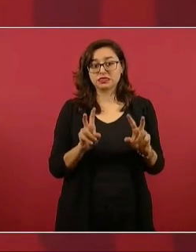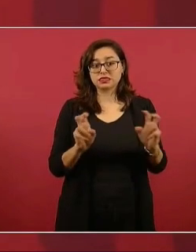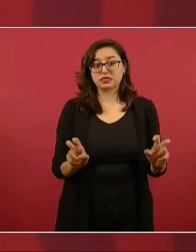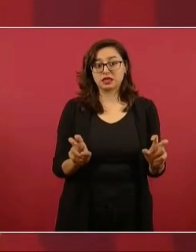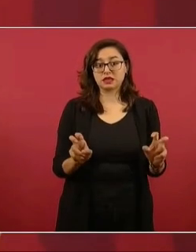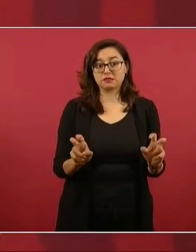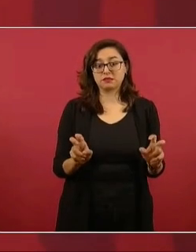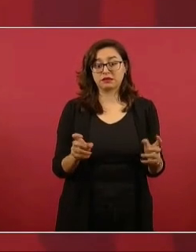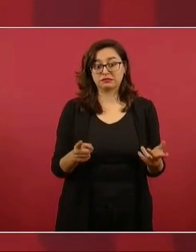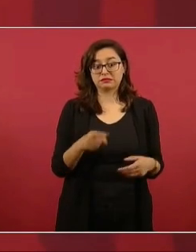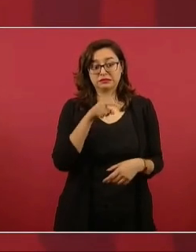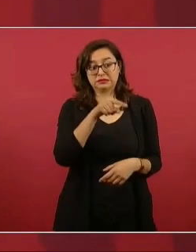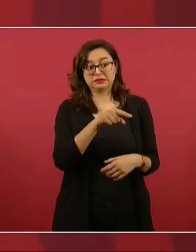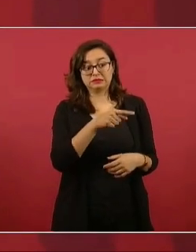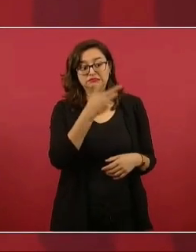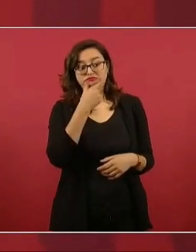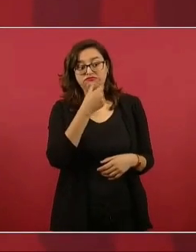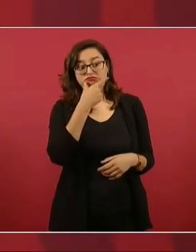con el SAT,